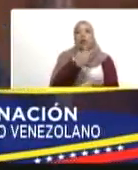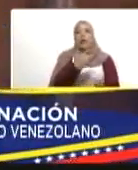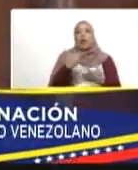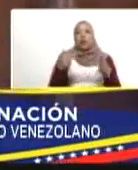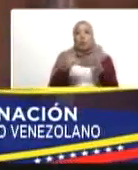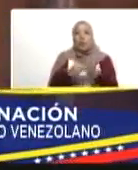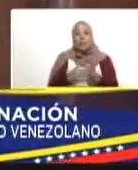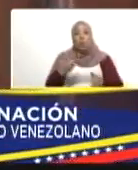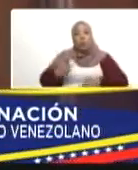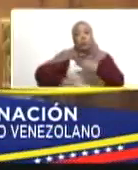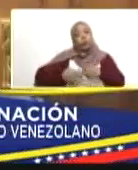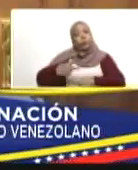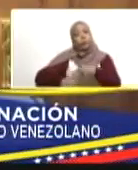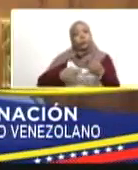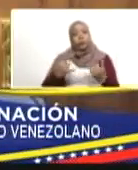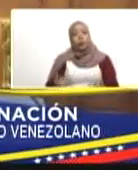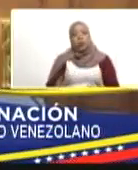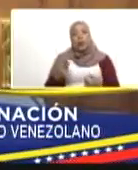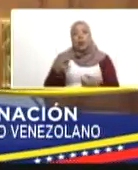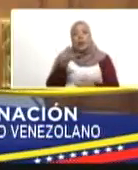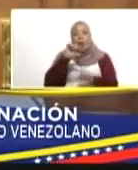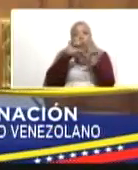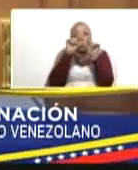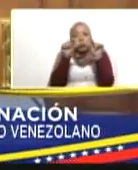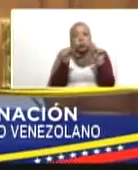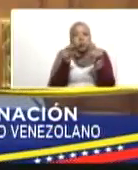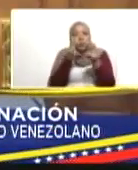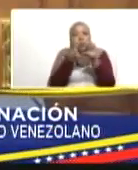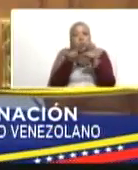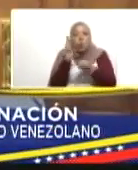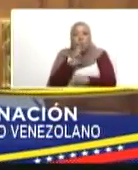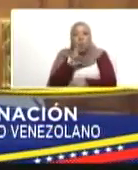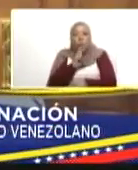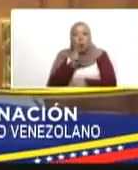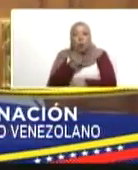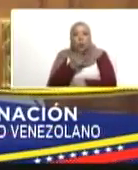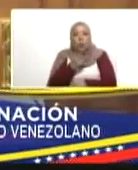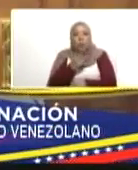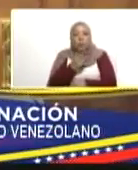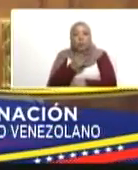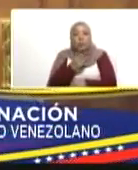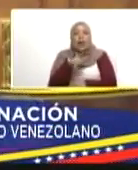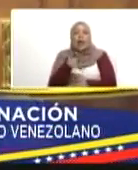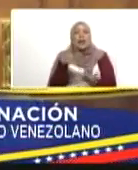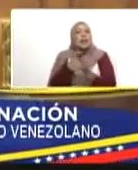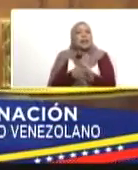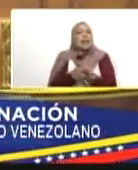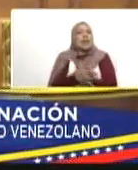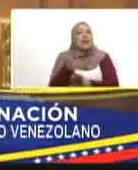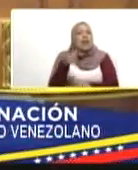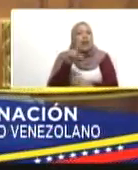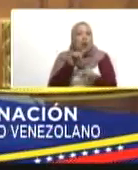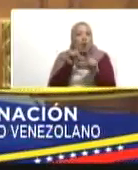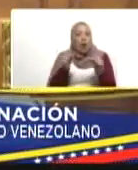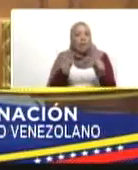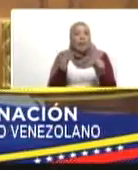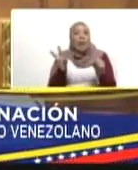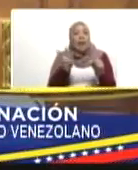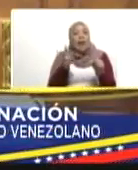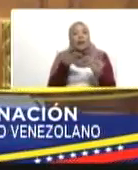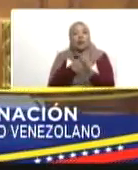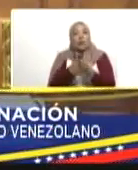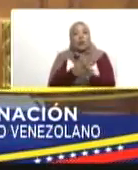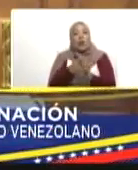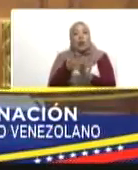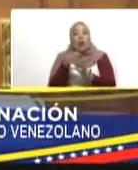toneladas con la producción de Camarón Camarón Camarón que no se duerme el camarón venezolana lidera